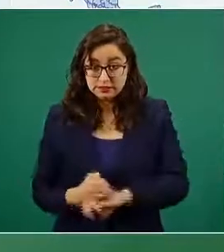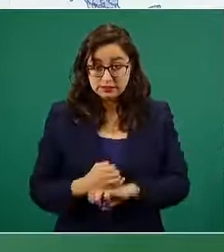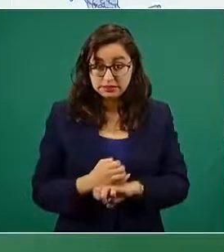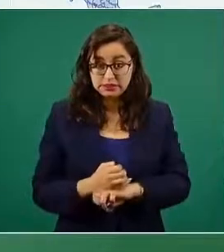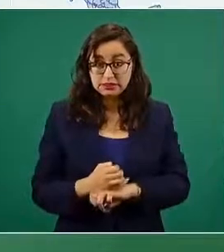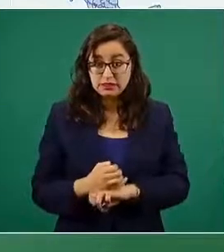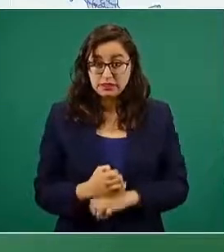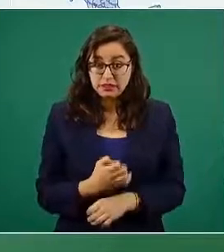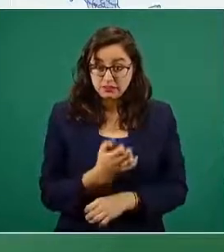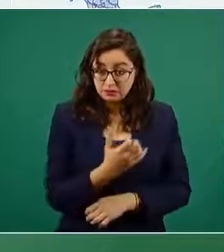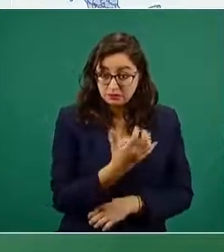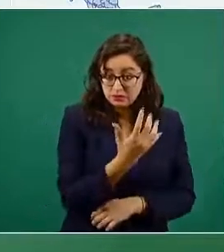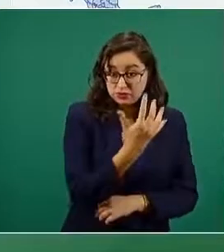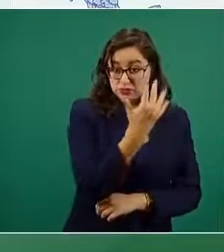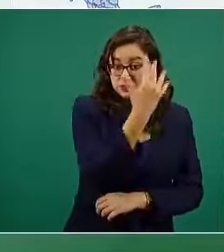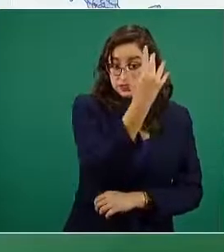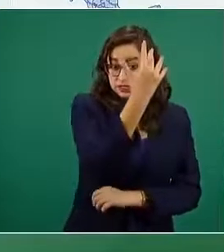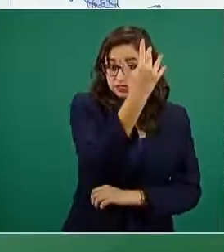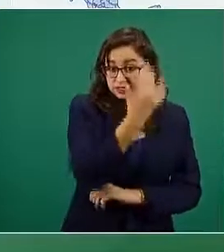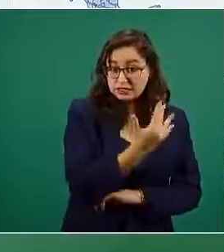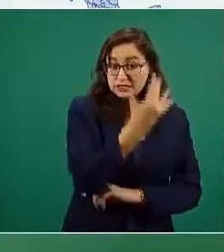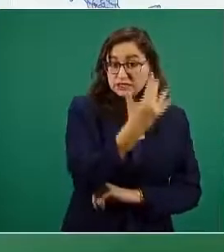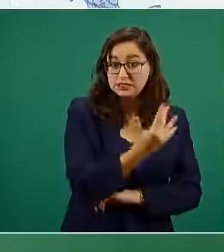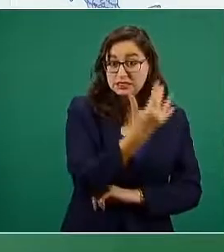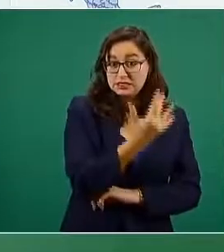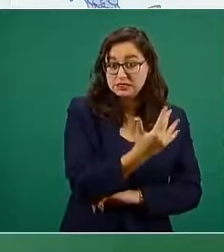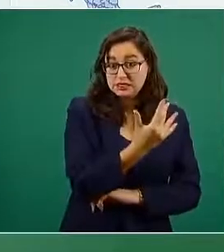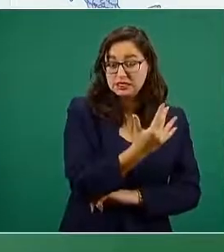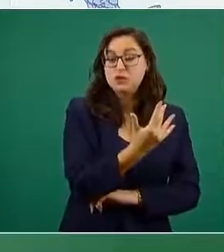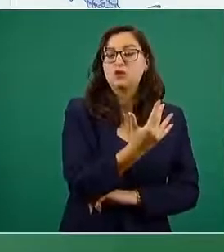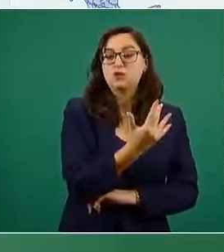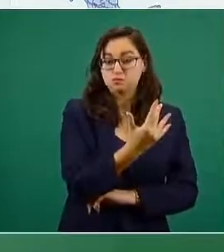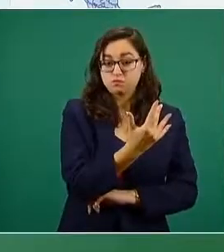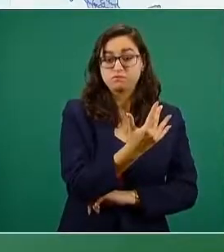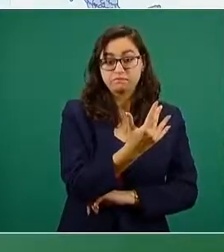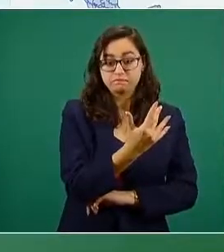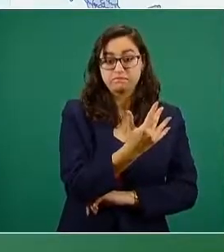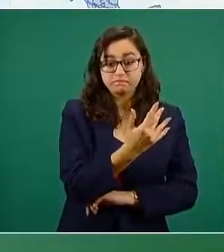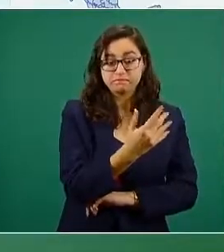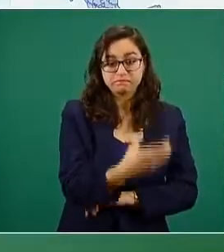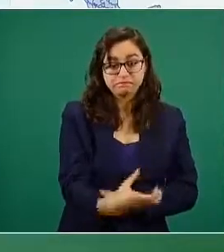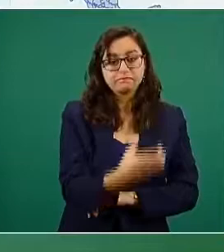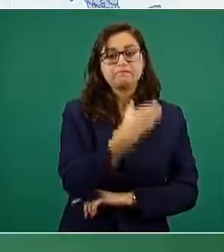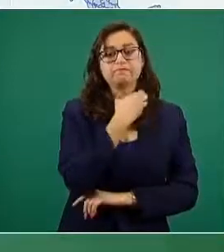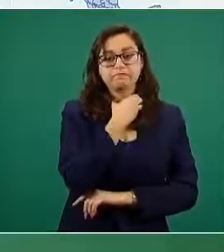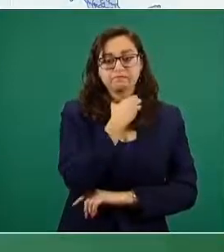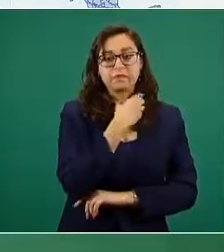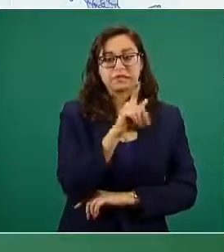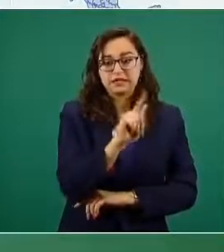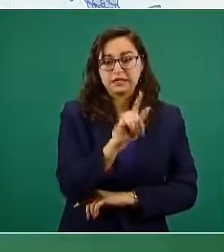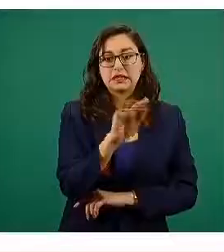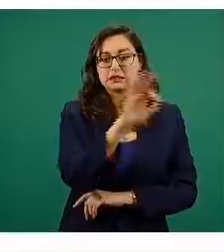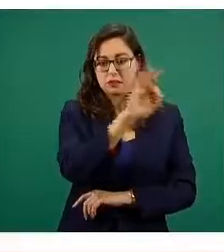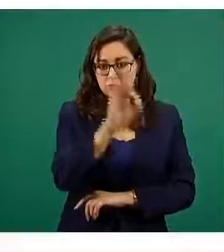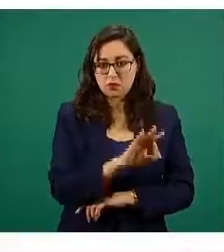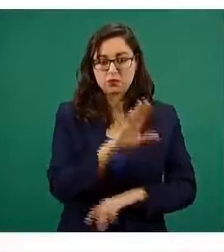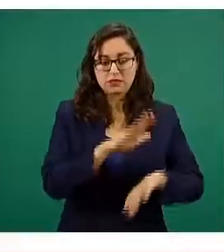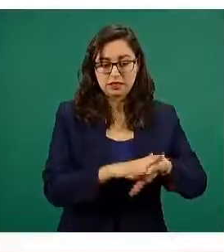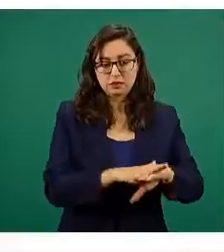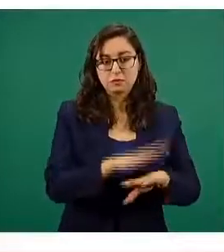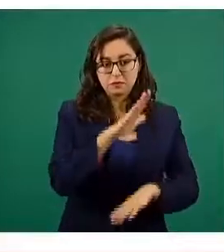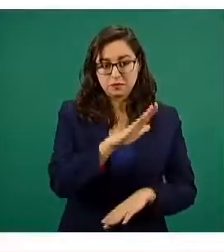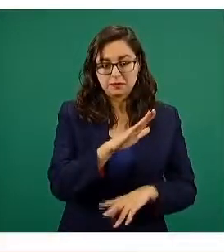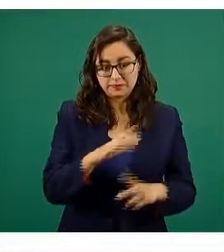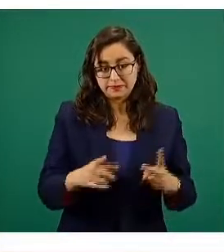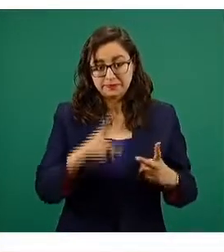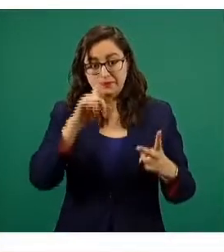están indicadas, con sus porcentajes de ocupación, tienen ocupaciones superiores al 70%. Otras 5